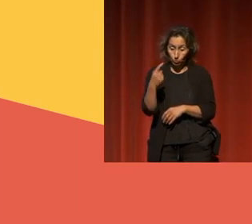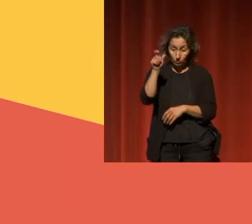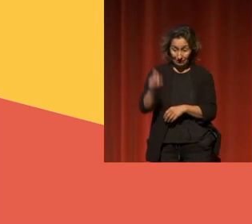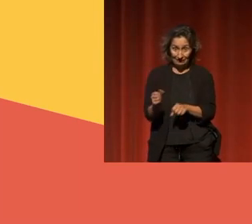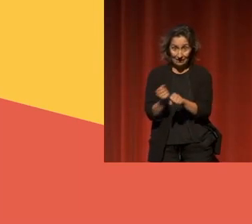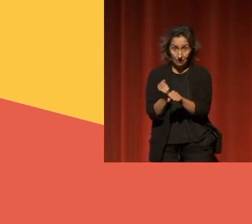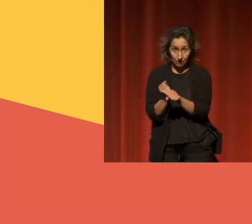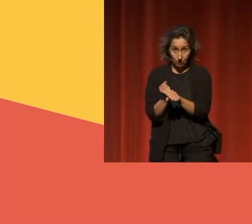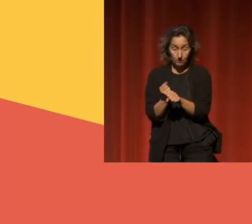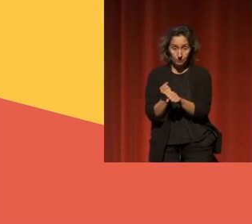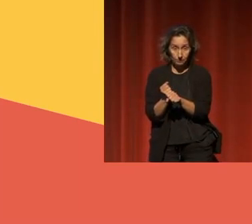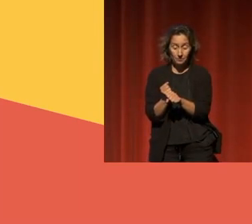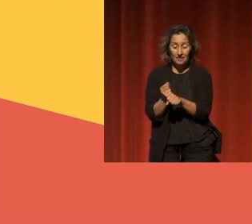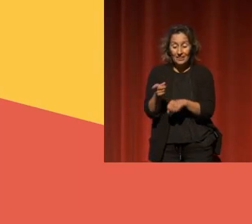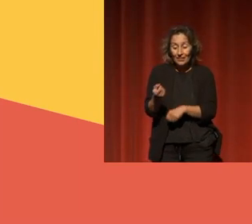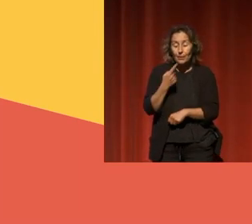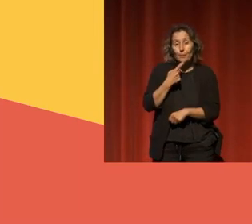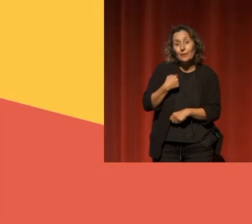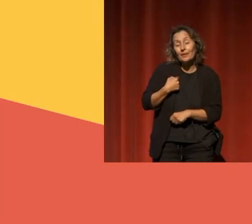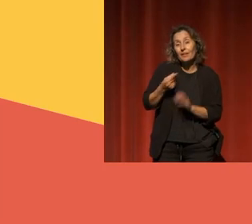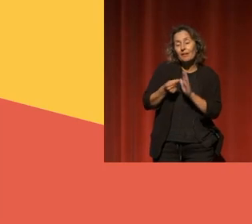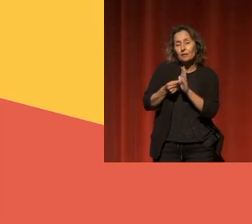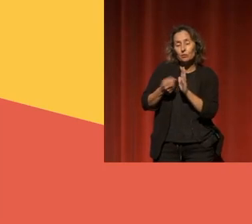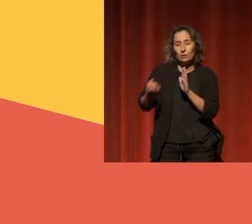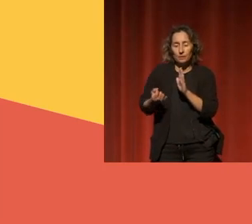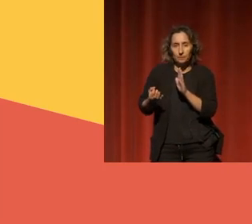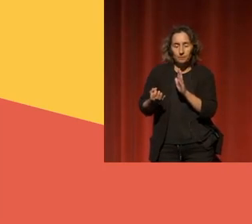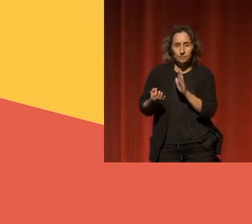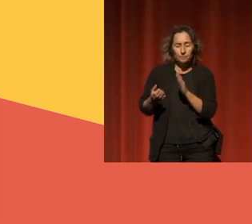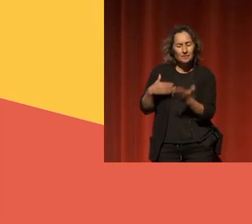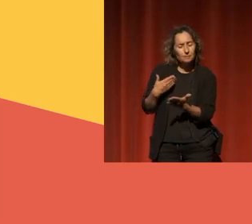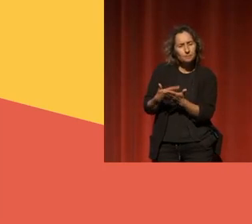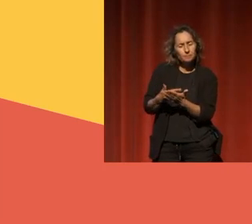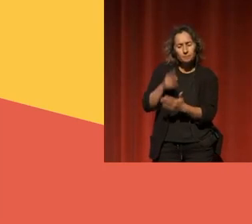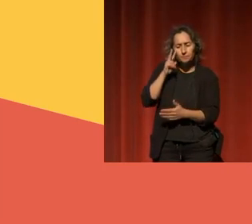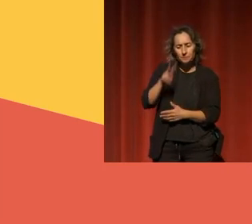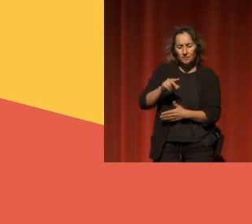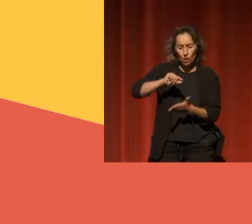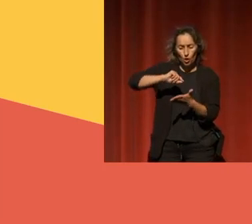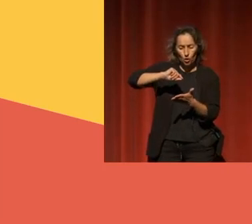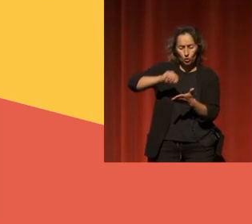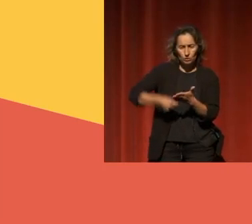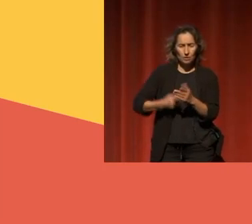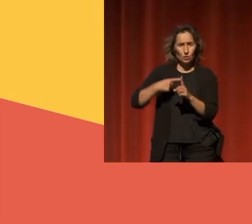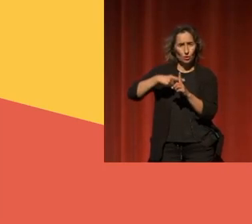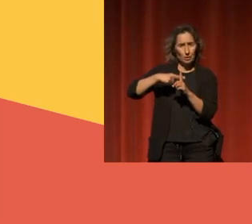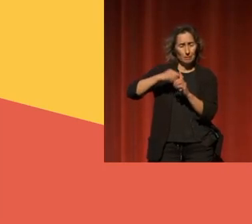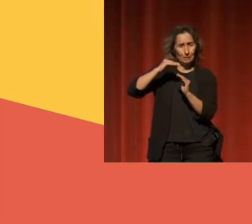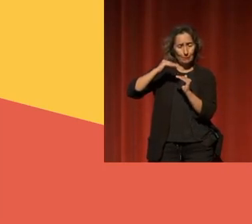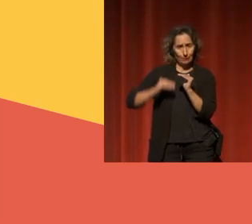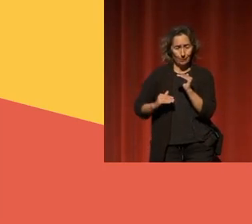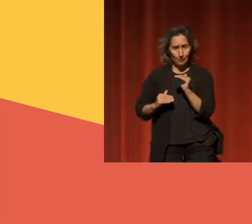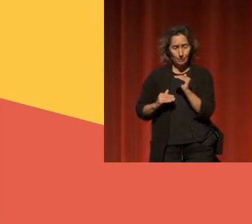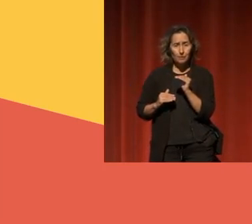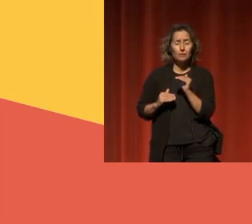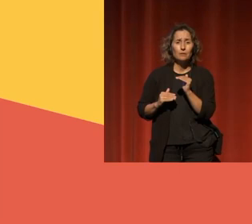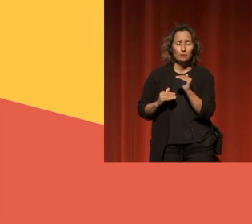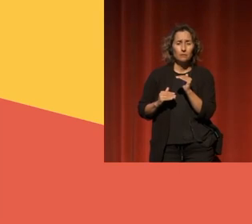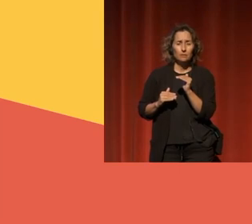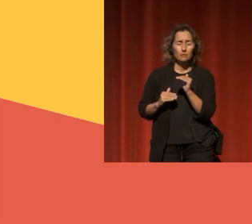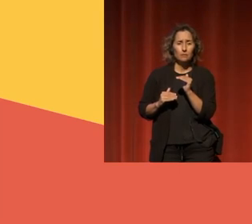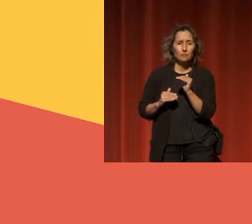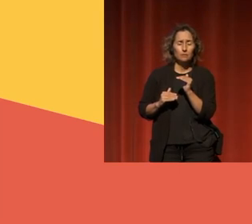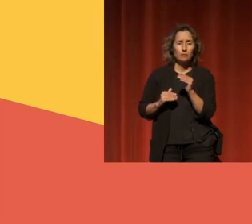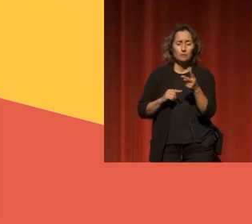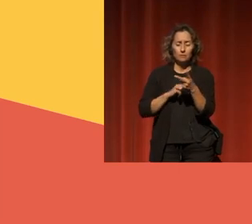esto lo que representa lo que nos dice también es lo que refleja sobre todo es esos contratos menos cualificado menos cualificados yo creo